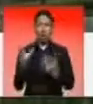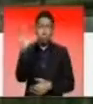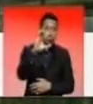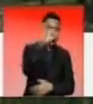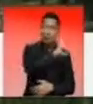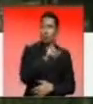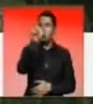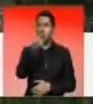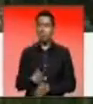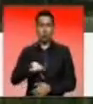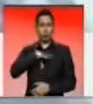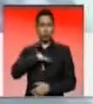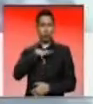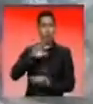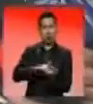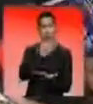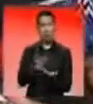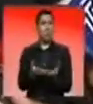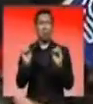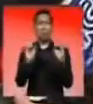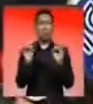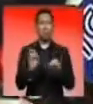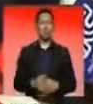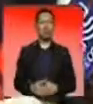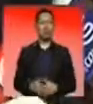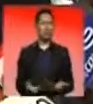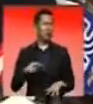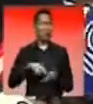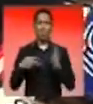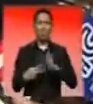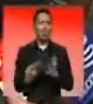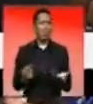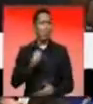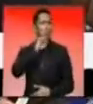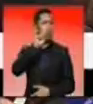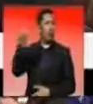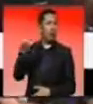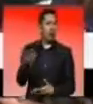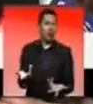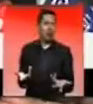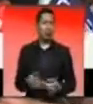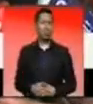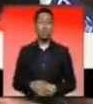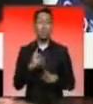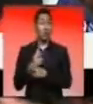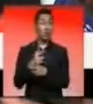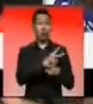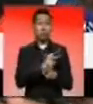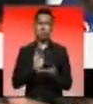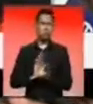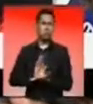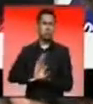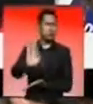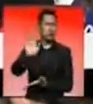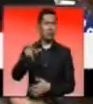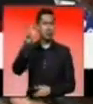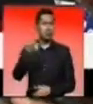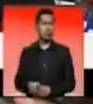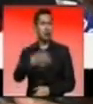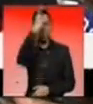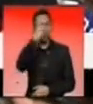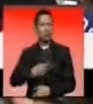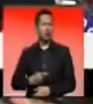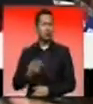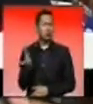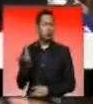peritos en portugués. Eso sería una negligencia terrible de confirmarse. El Consejo rechazaría, sin de